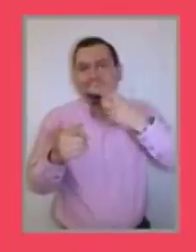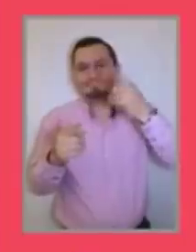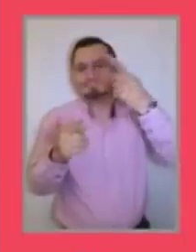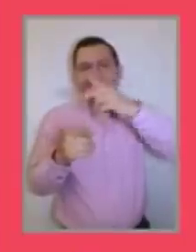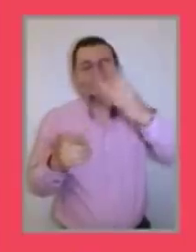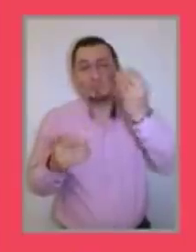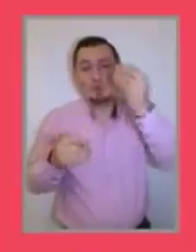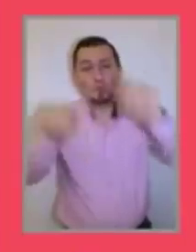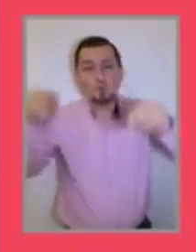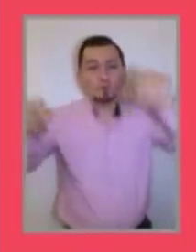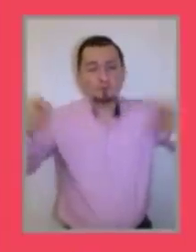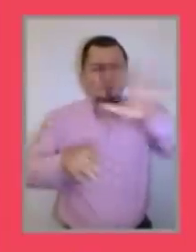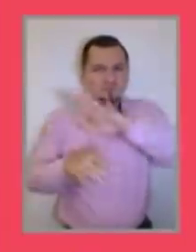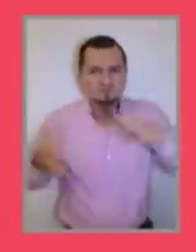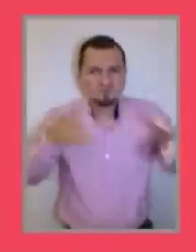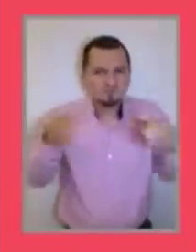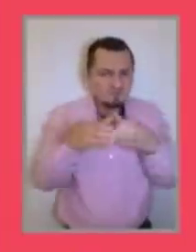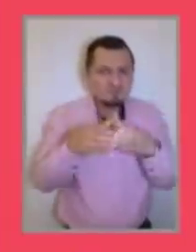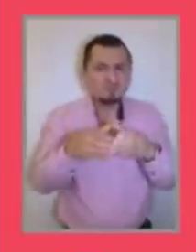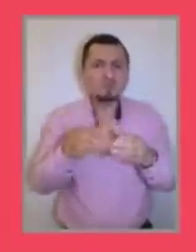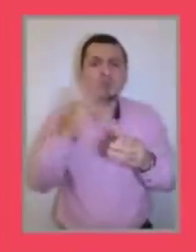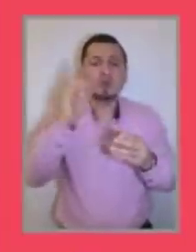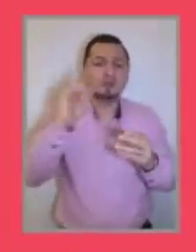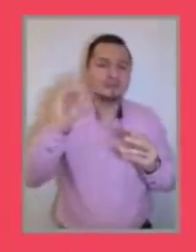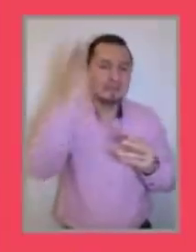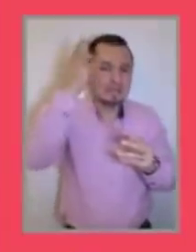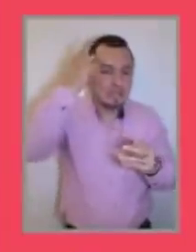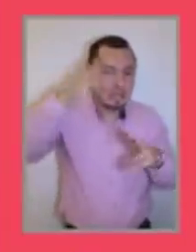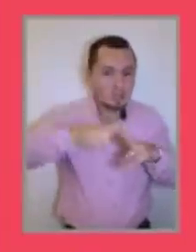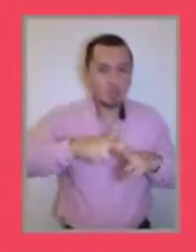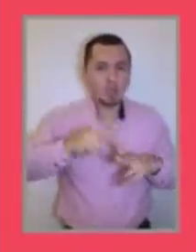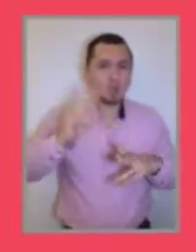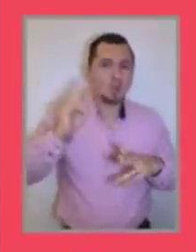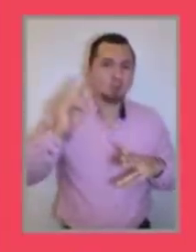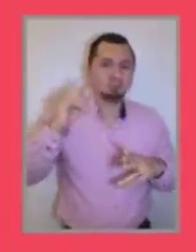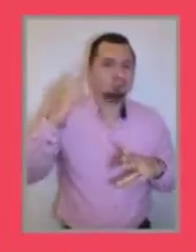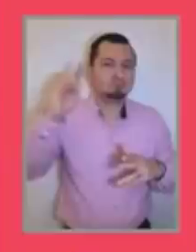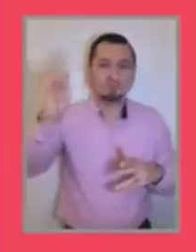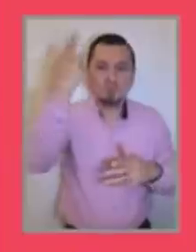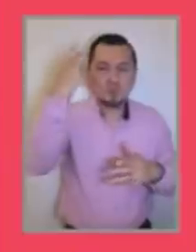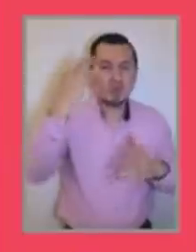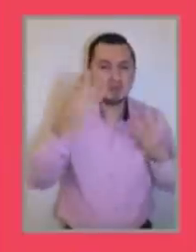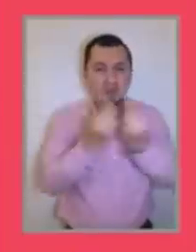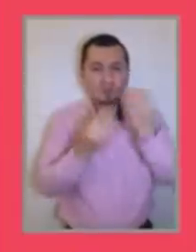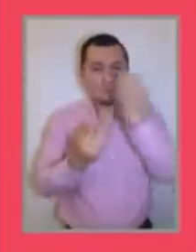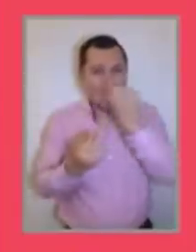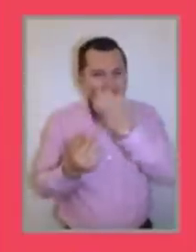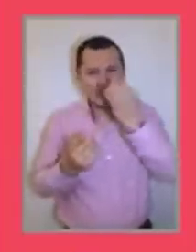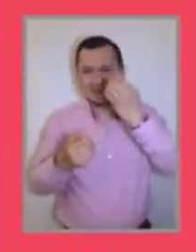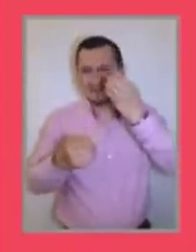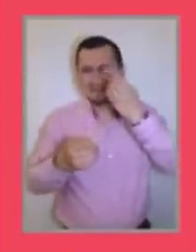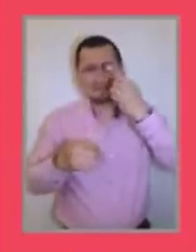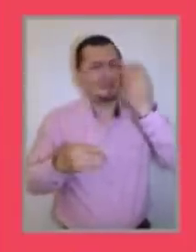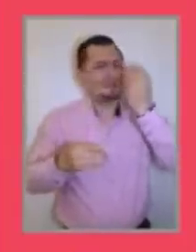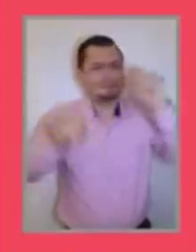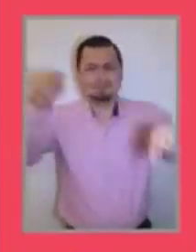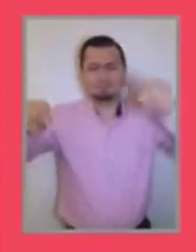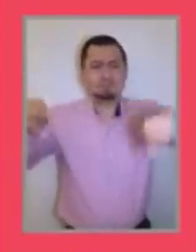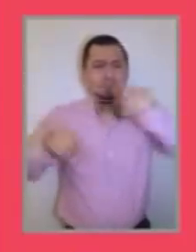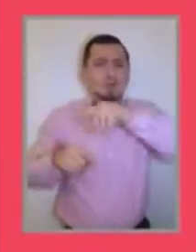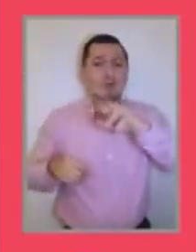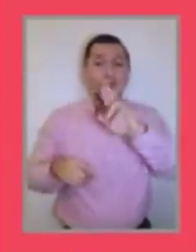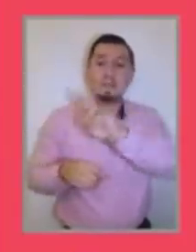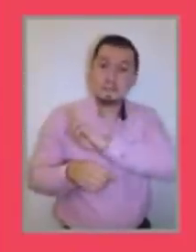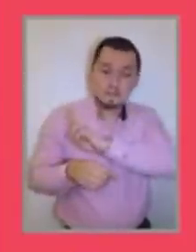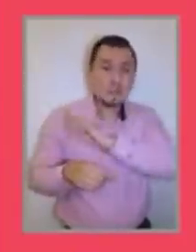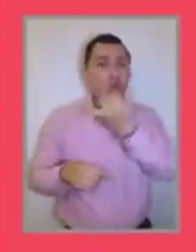una representación muy amplia de rectores de las principales universidades del Estado y de escuelas también, no solo públicas sino